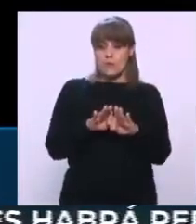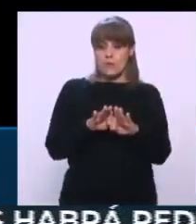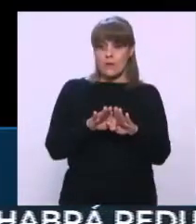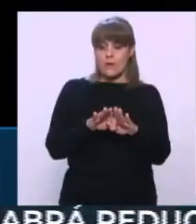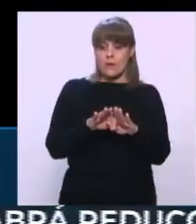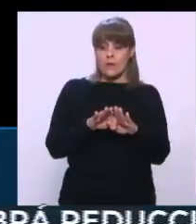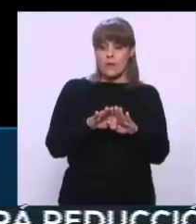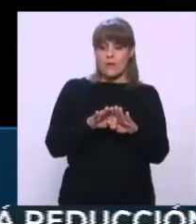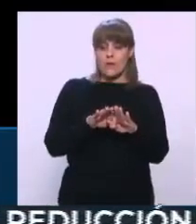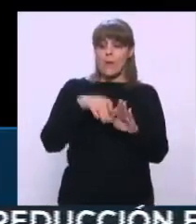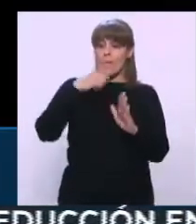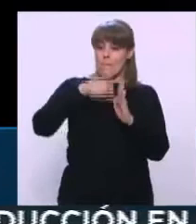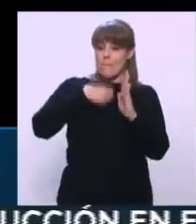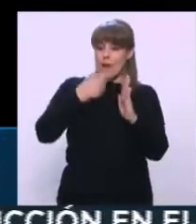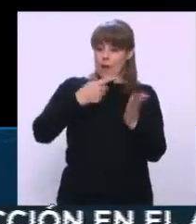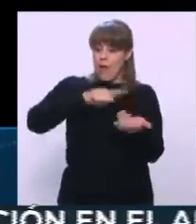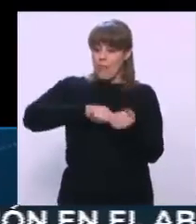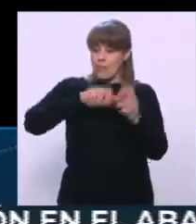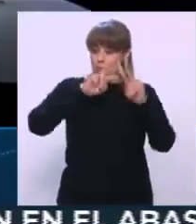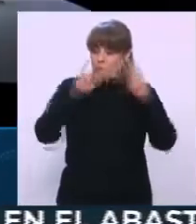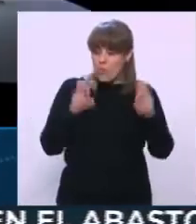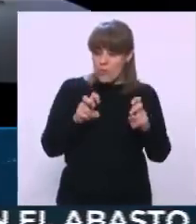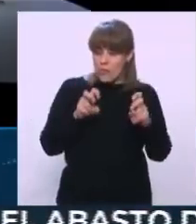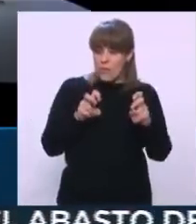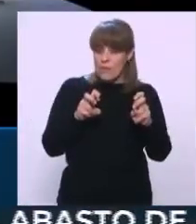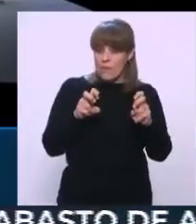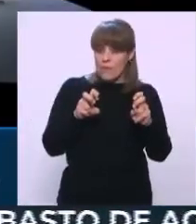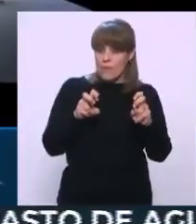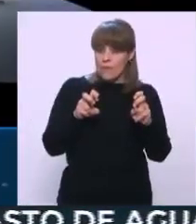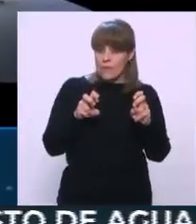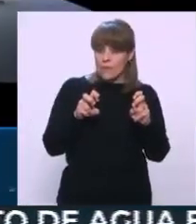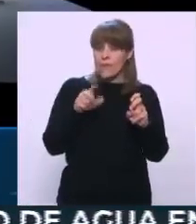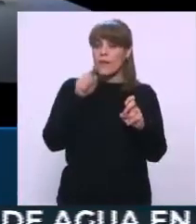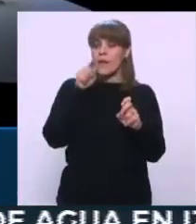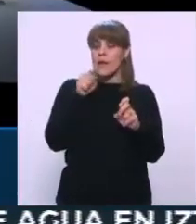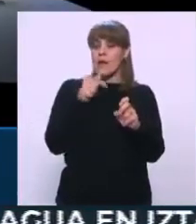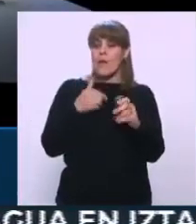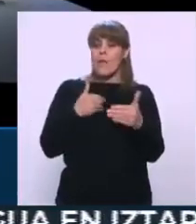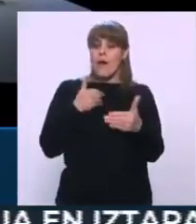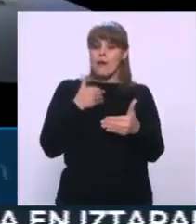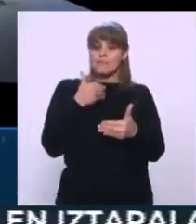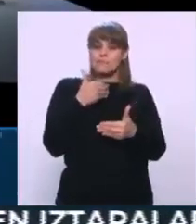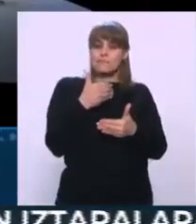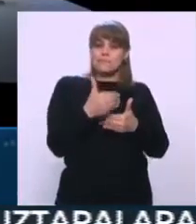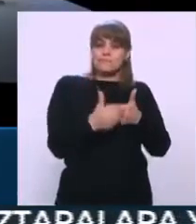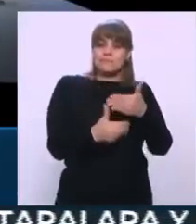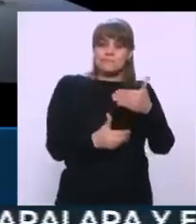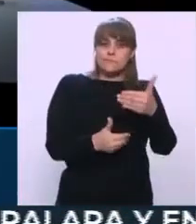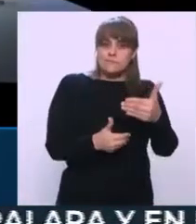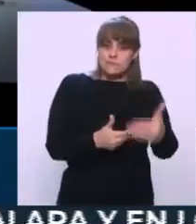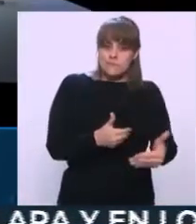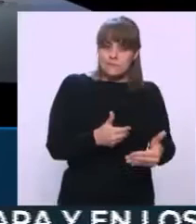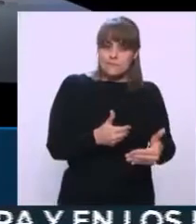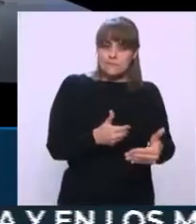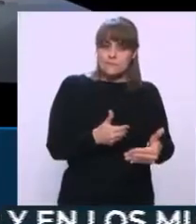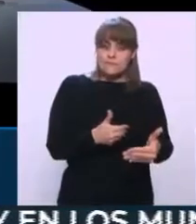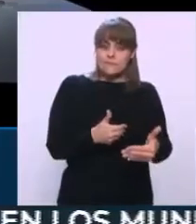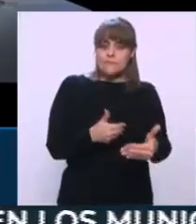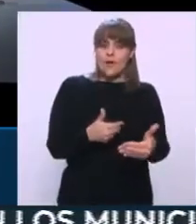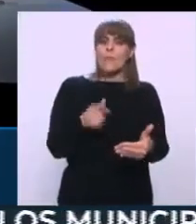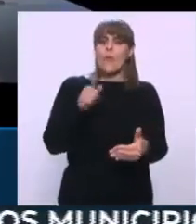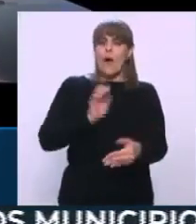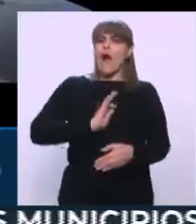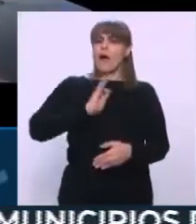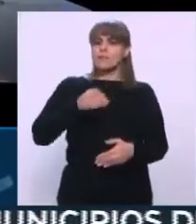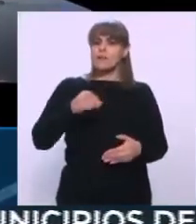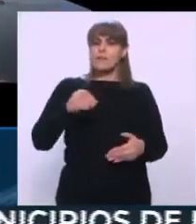del documental, de esta película, es que ha dado un paso adelante y toma partido por las uniones